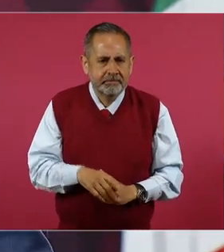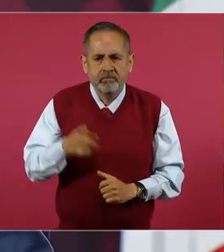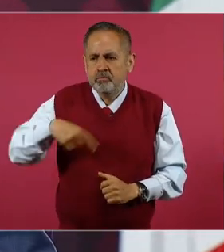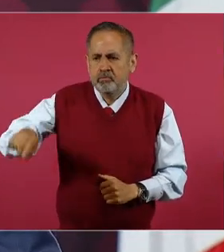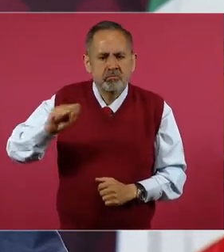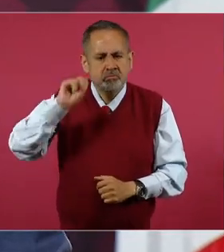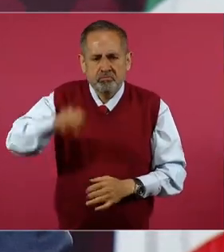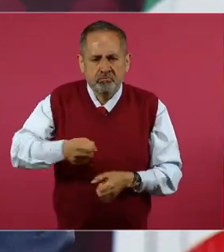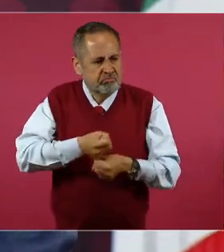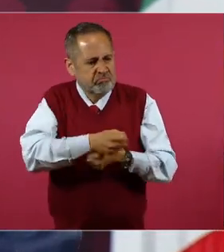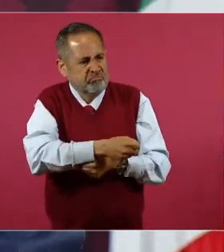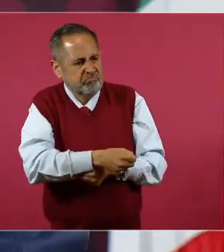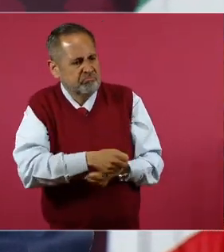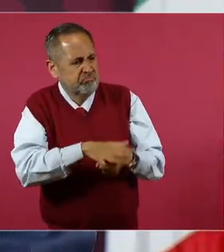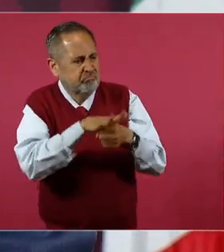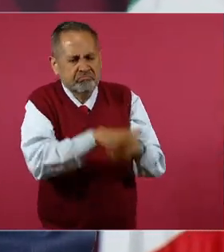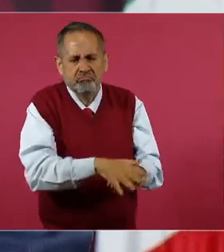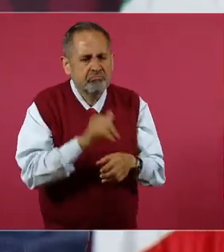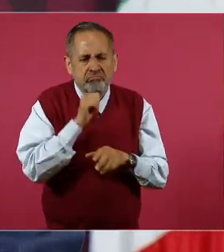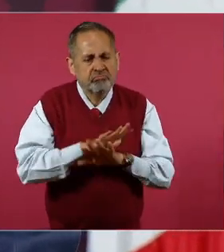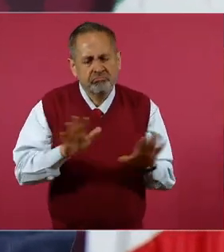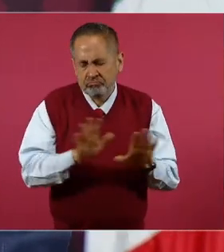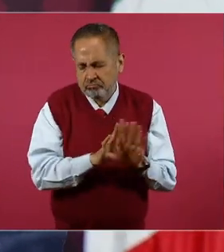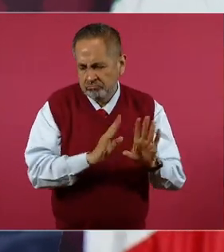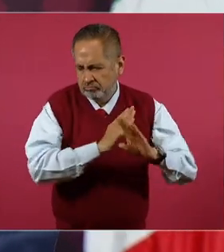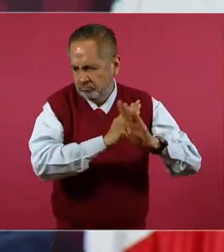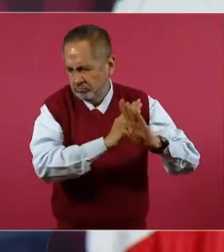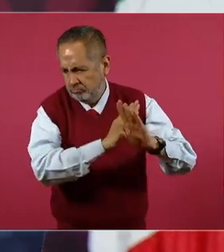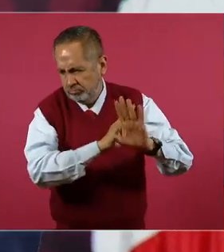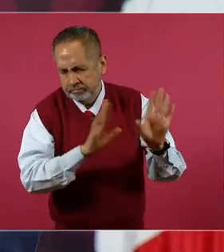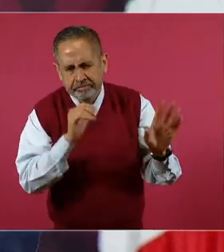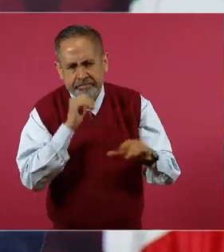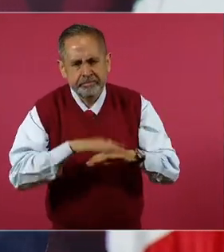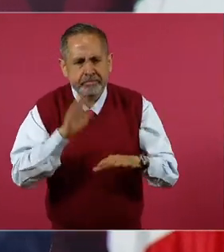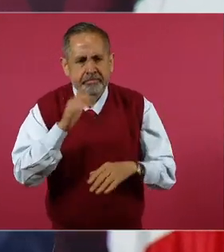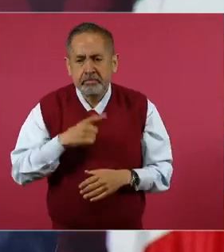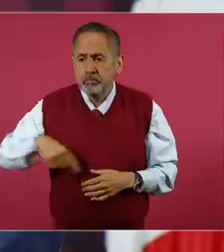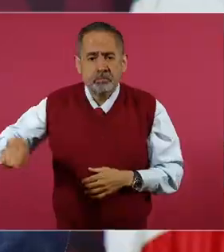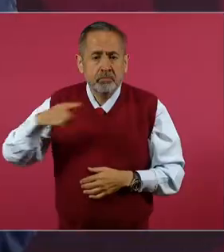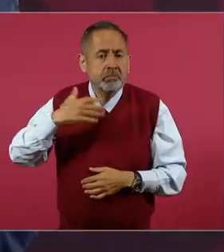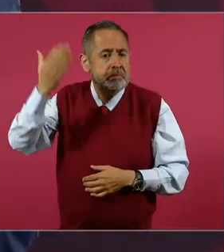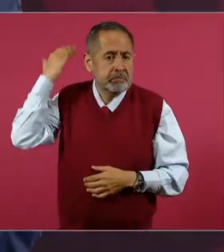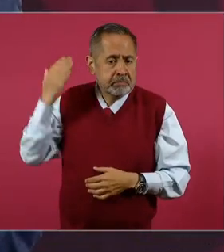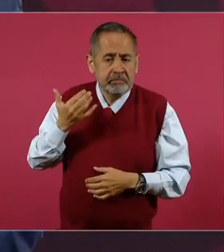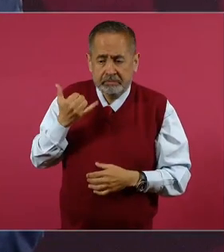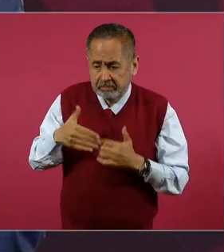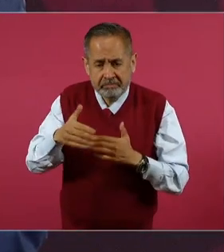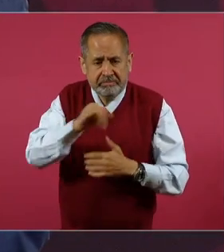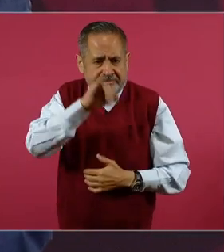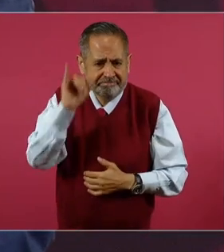represión, porque en nuestro gobierno no ha habido ni habrá represión,